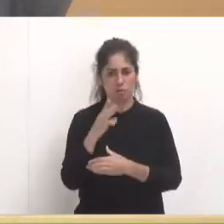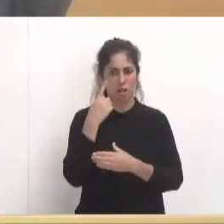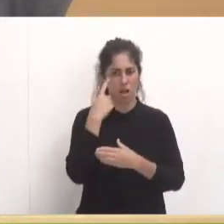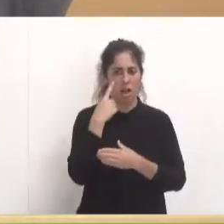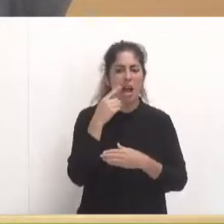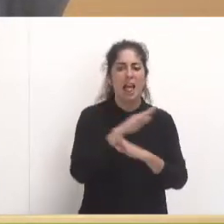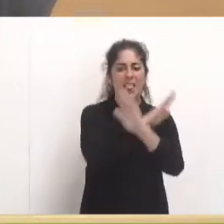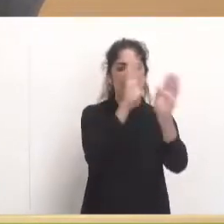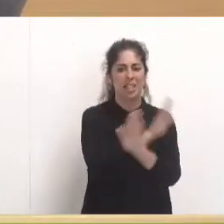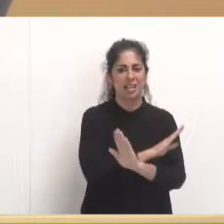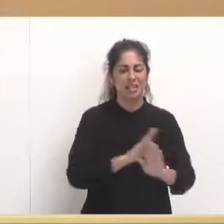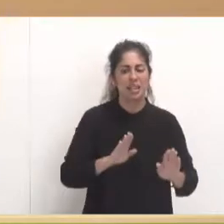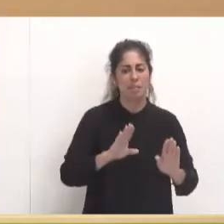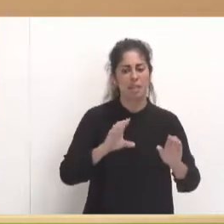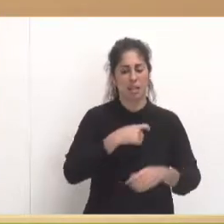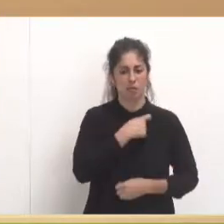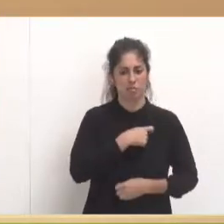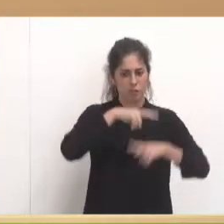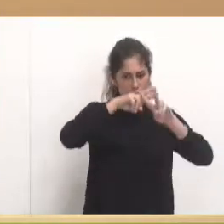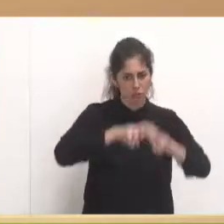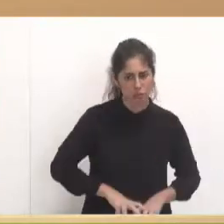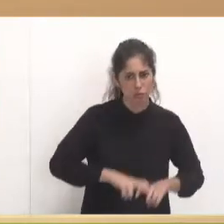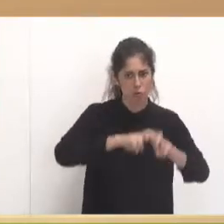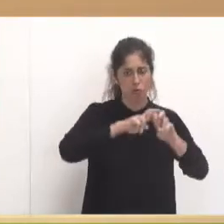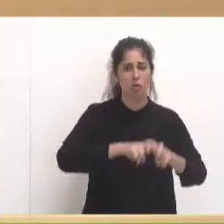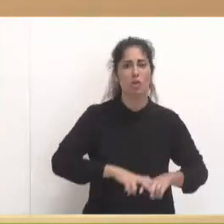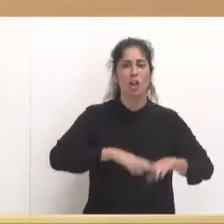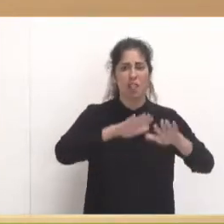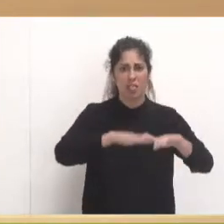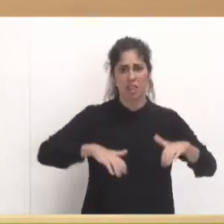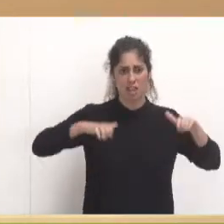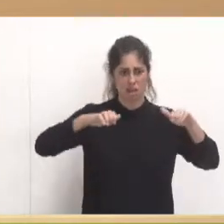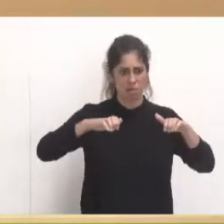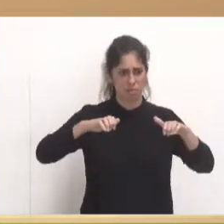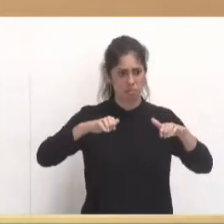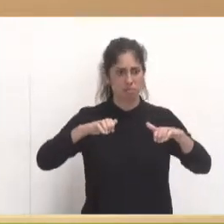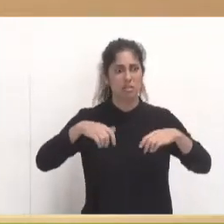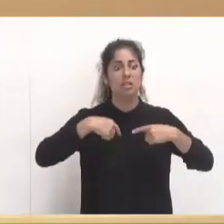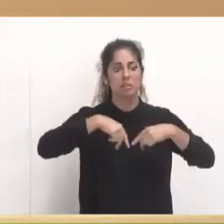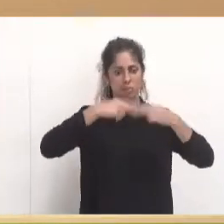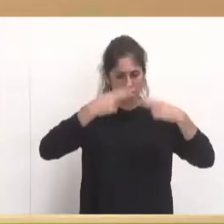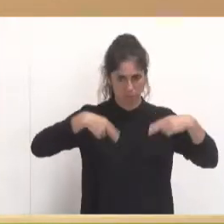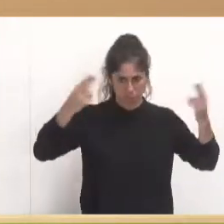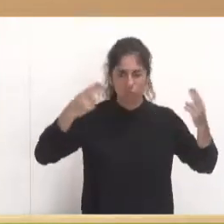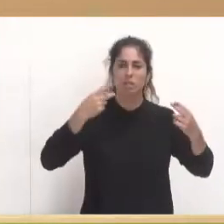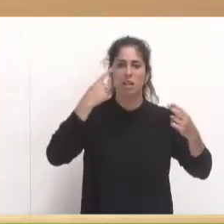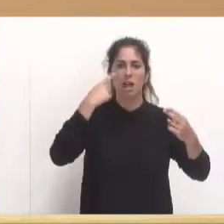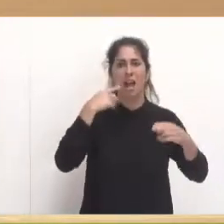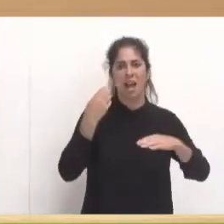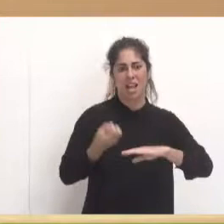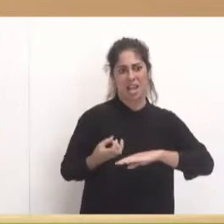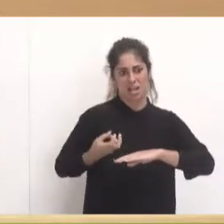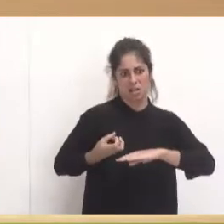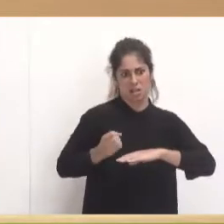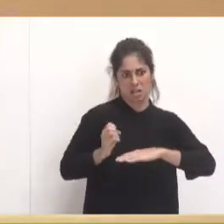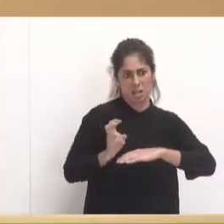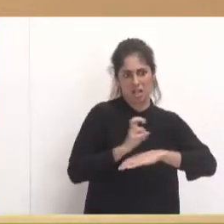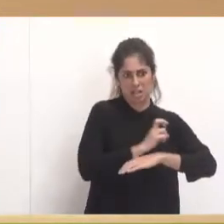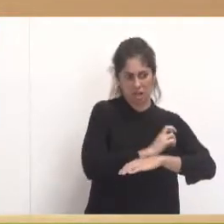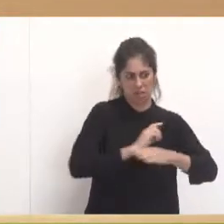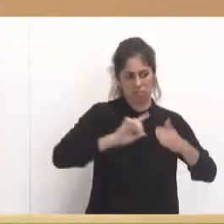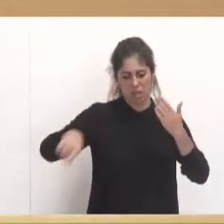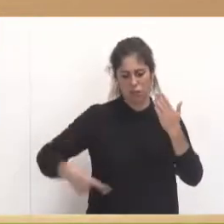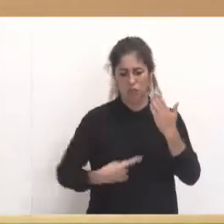dictamen de la Comisión de Estudio del Transporte Público del Parlamento de Canarias, que pone en duda que los trenes sean la solución a los problemas de movilidad de la isla de Tenerife. Tiene la